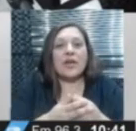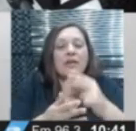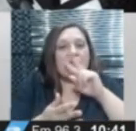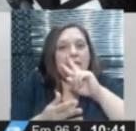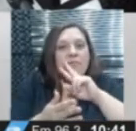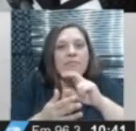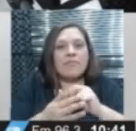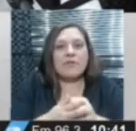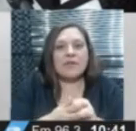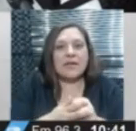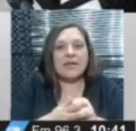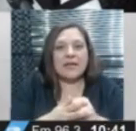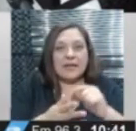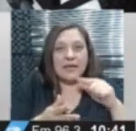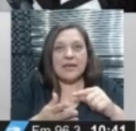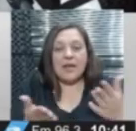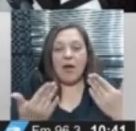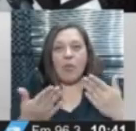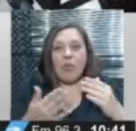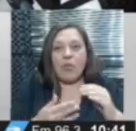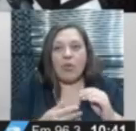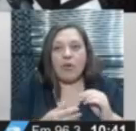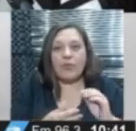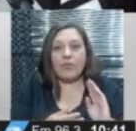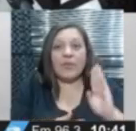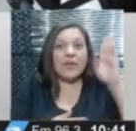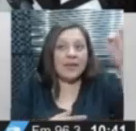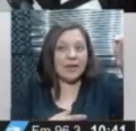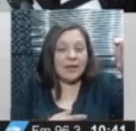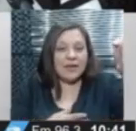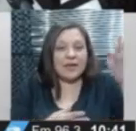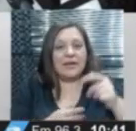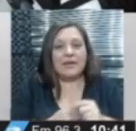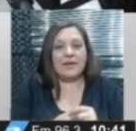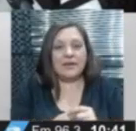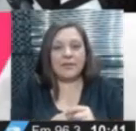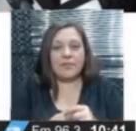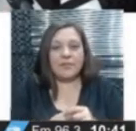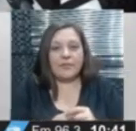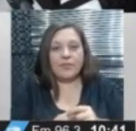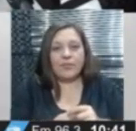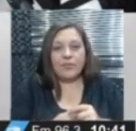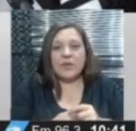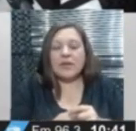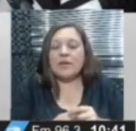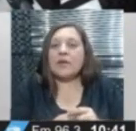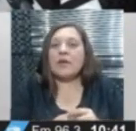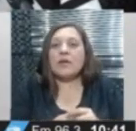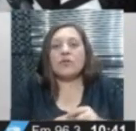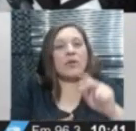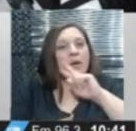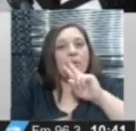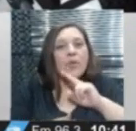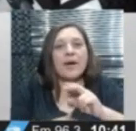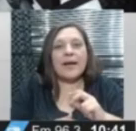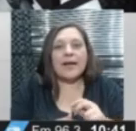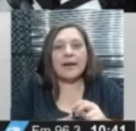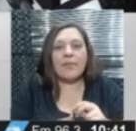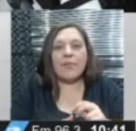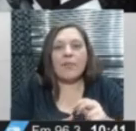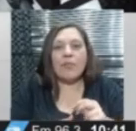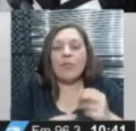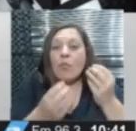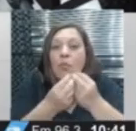recuerdo bien la fecha eh donde Bueno ya tuvo una intervención muy importante es el movimiento también de mujeres panafricano